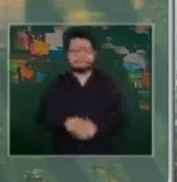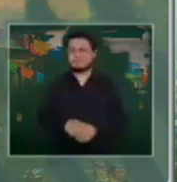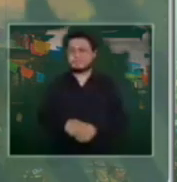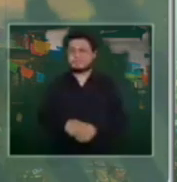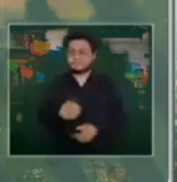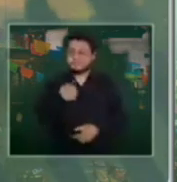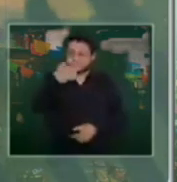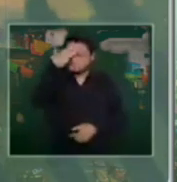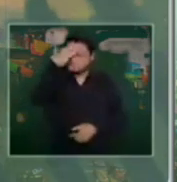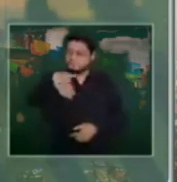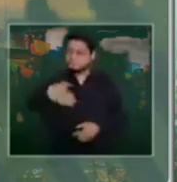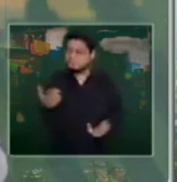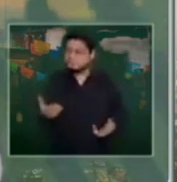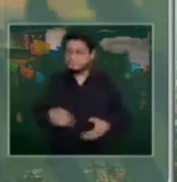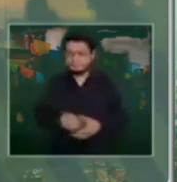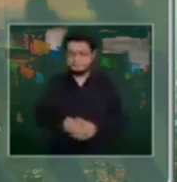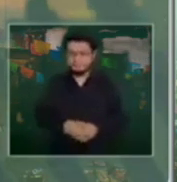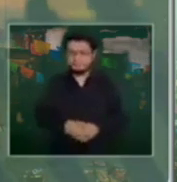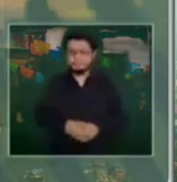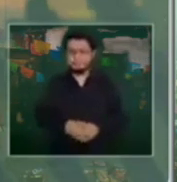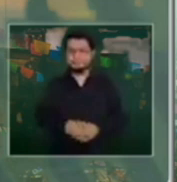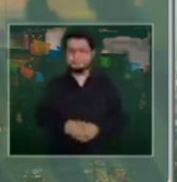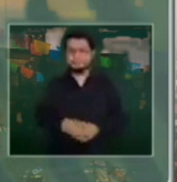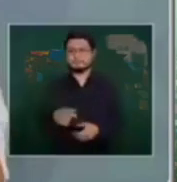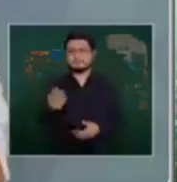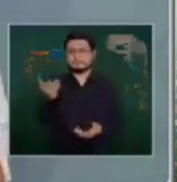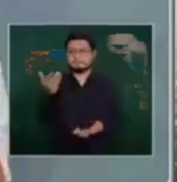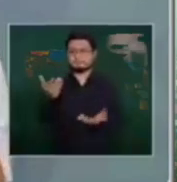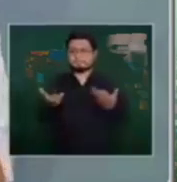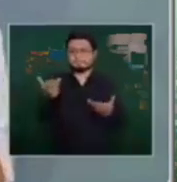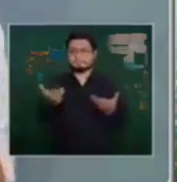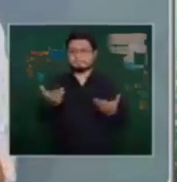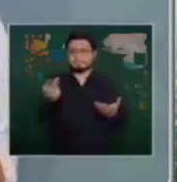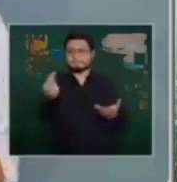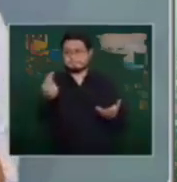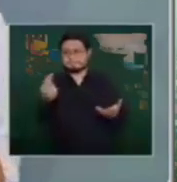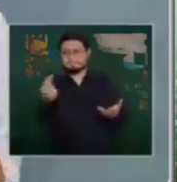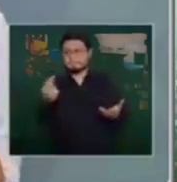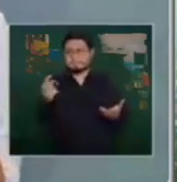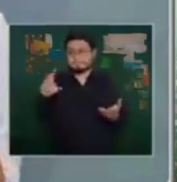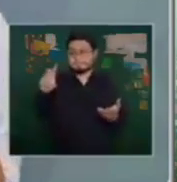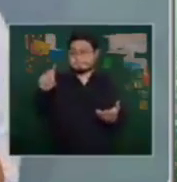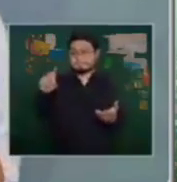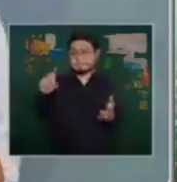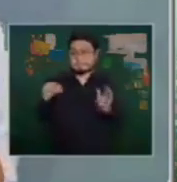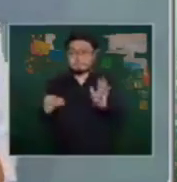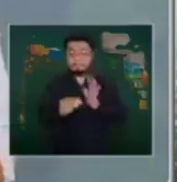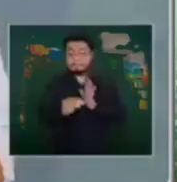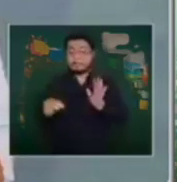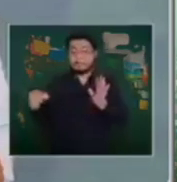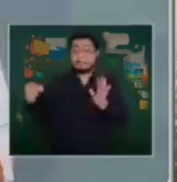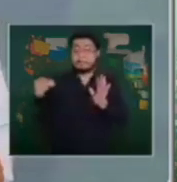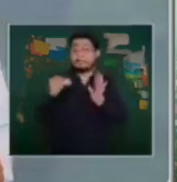Entonces, estamos hablando de 25, de 30 millones de personas.